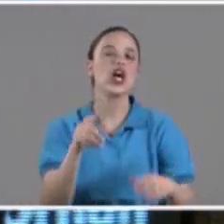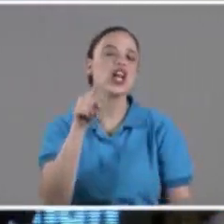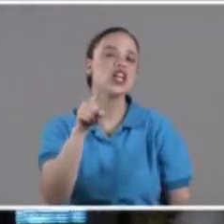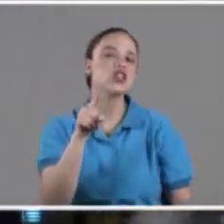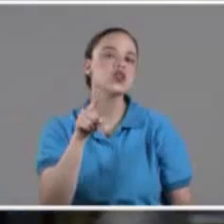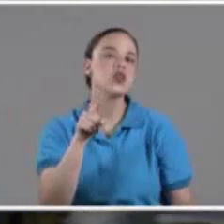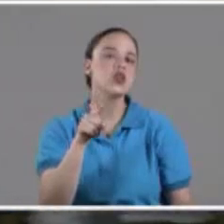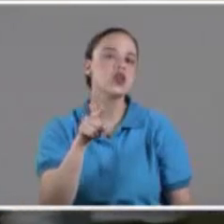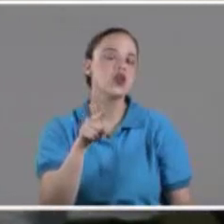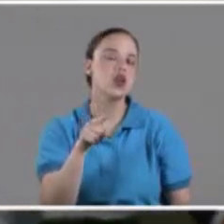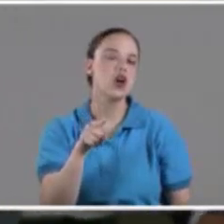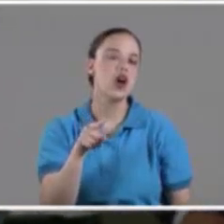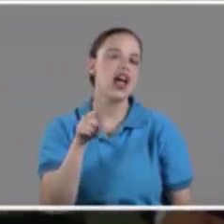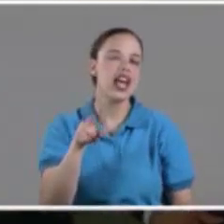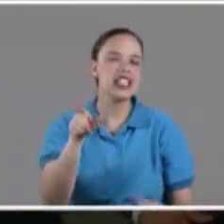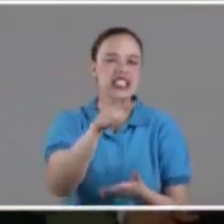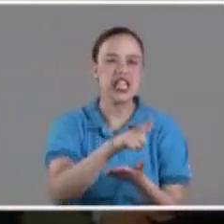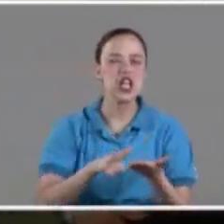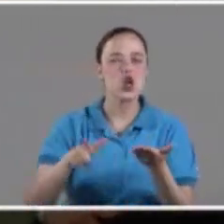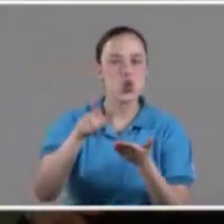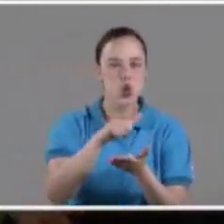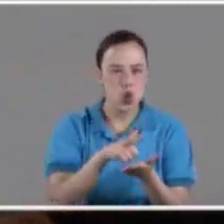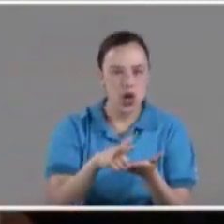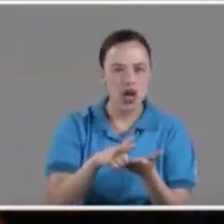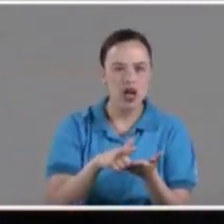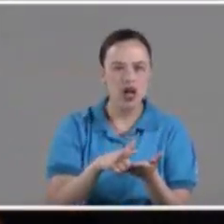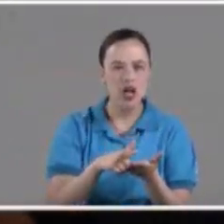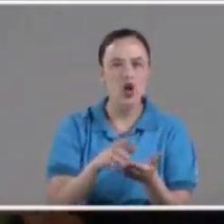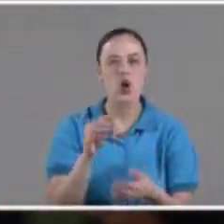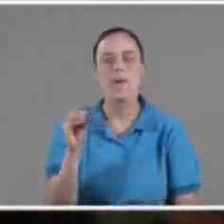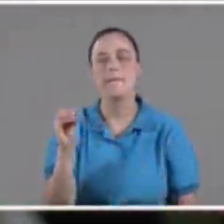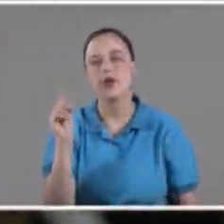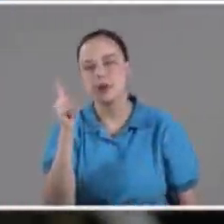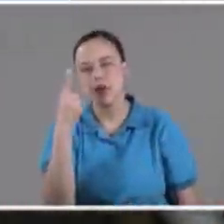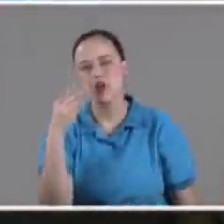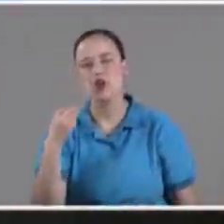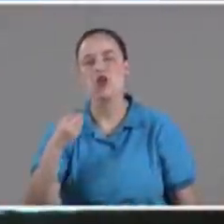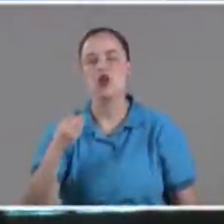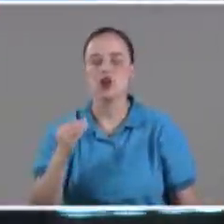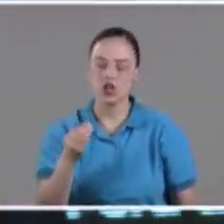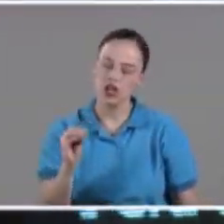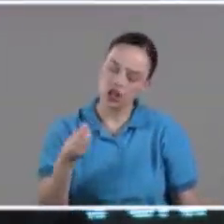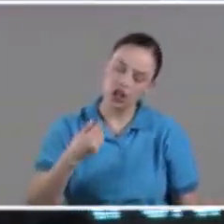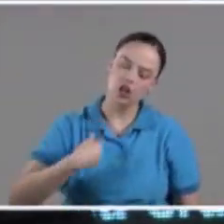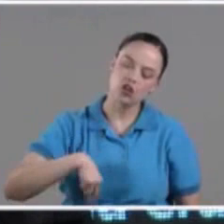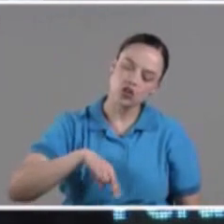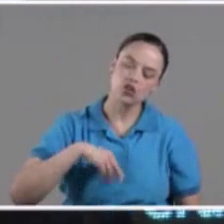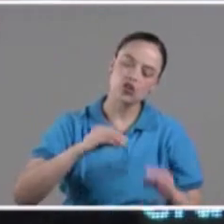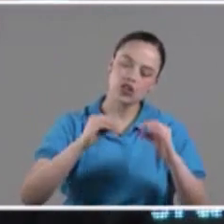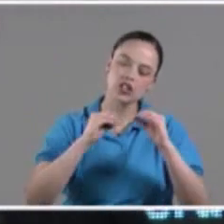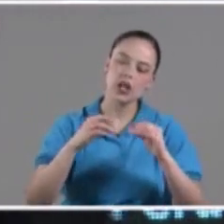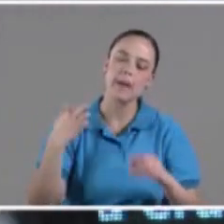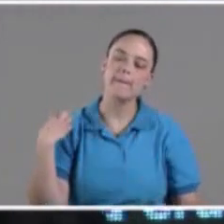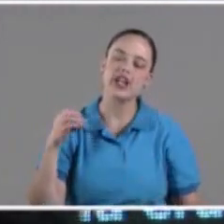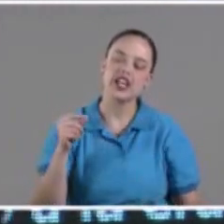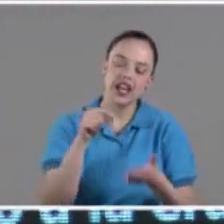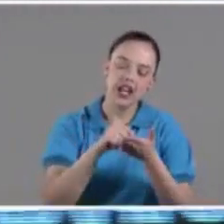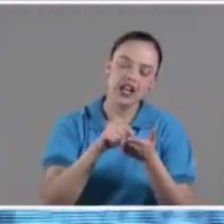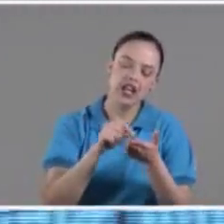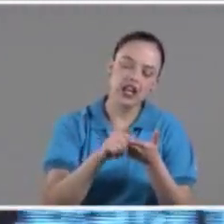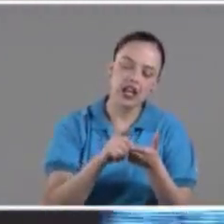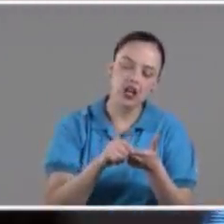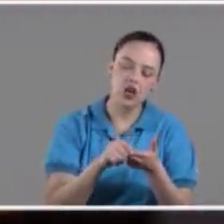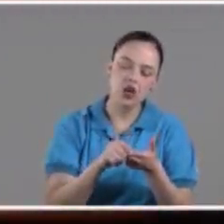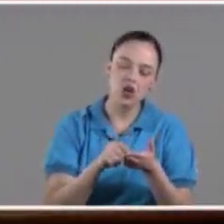la era esta de buceo lo primero que nos enseña Es que para que este grano caiga